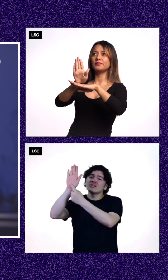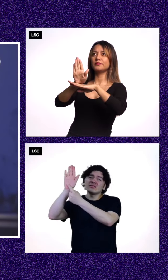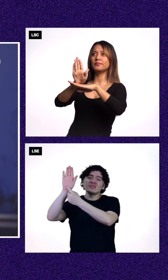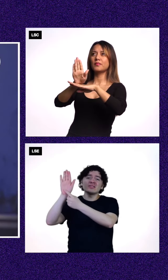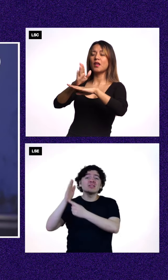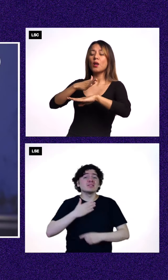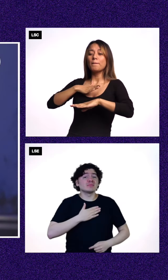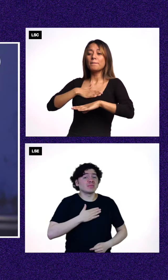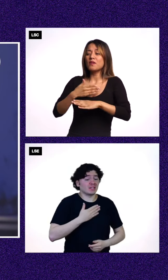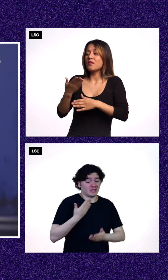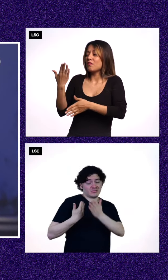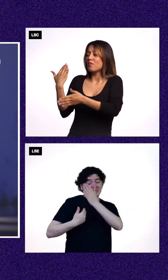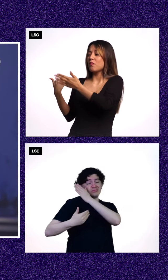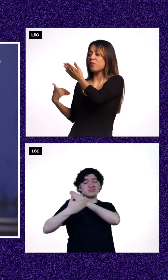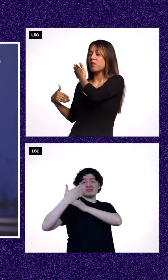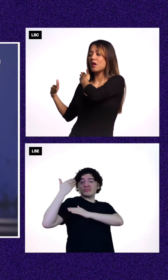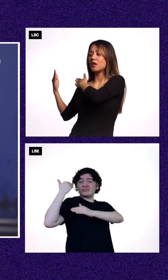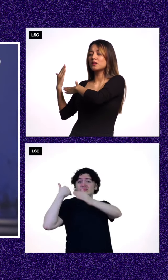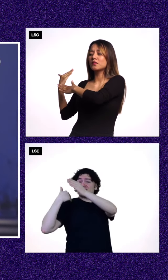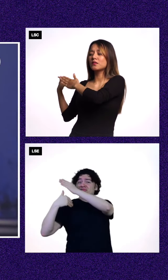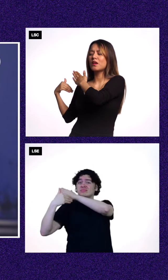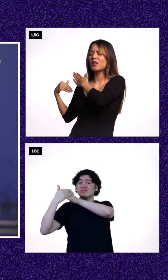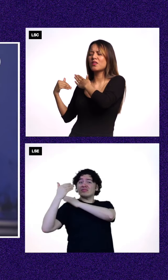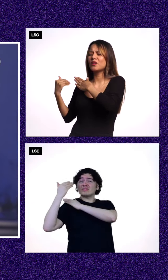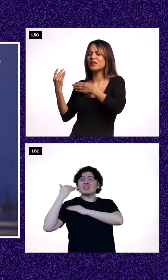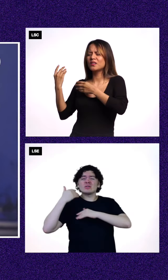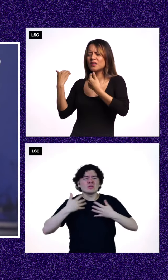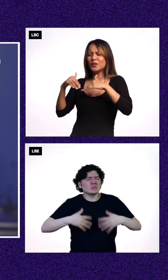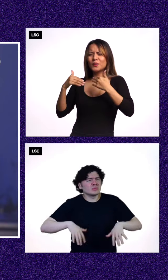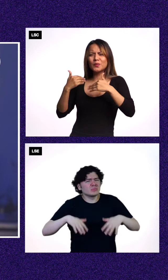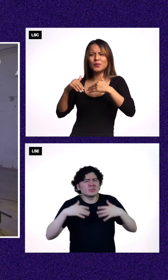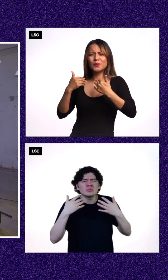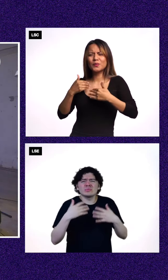Mi pasado lleno del